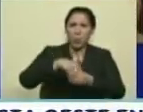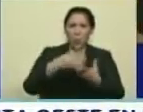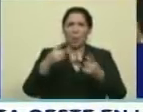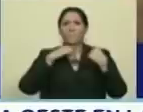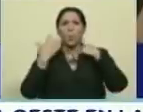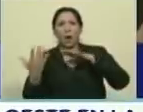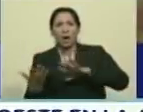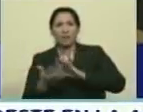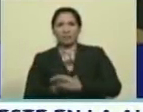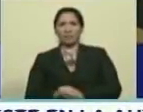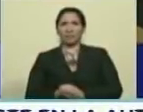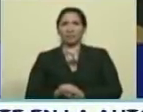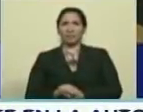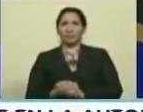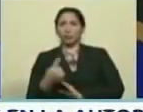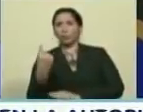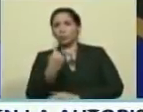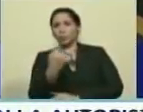muertes, soledad.